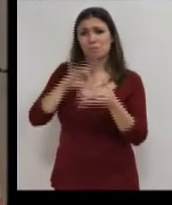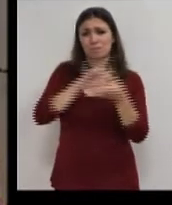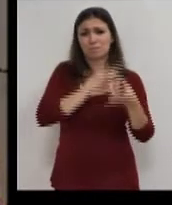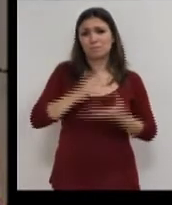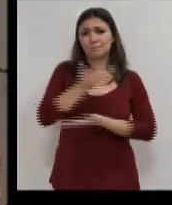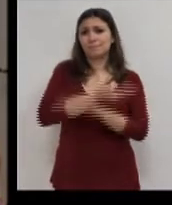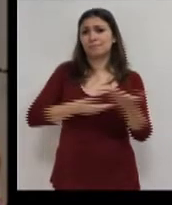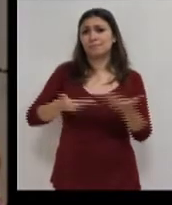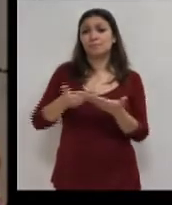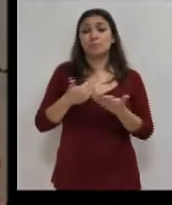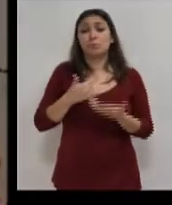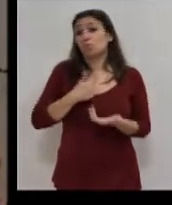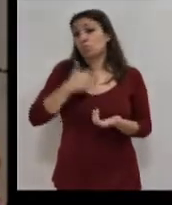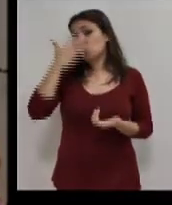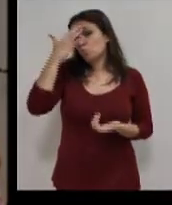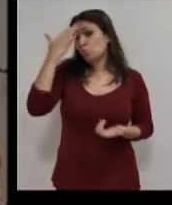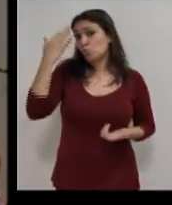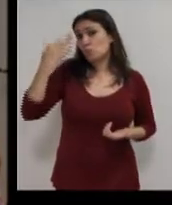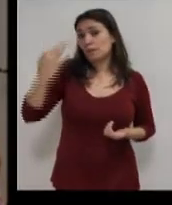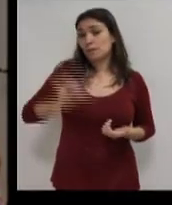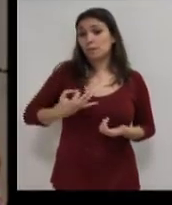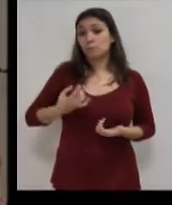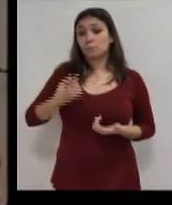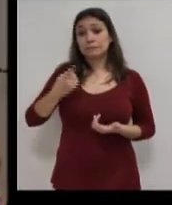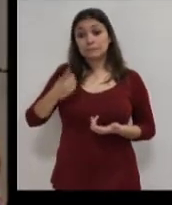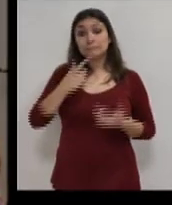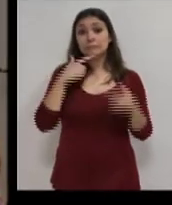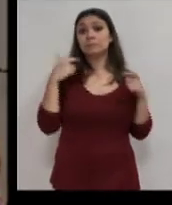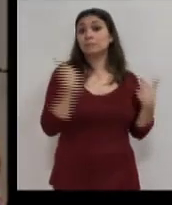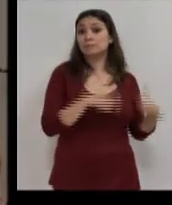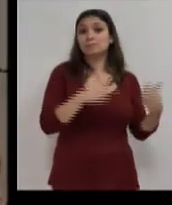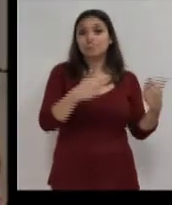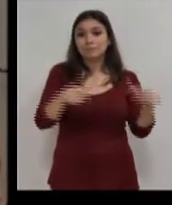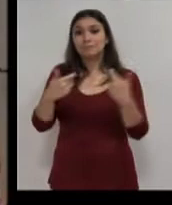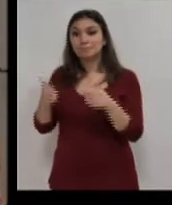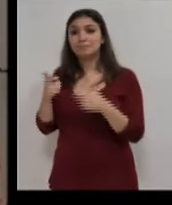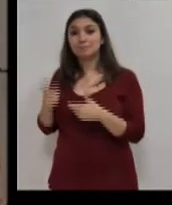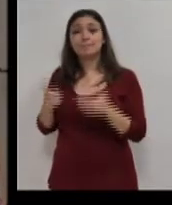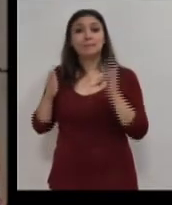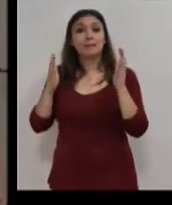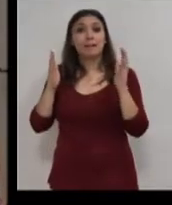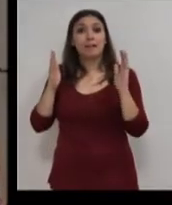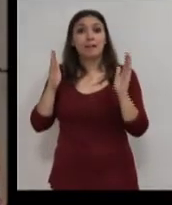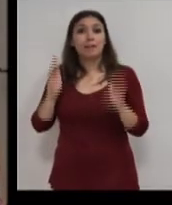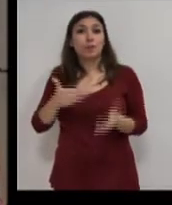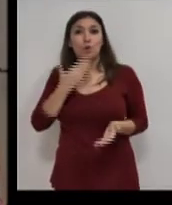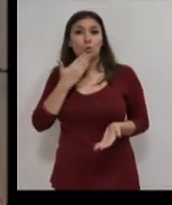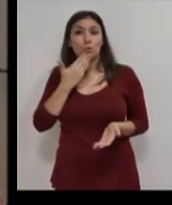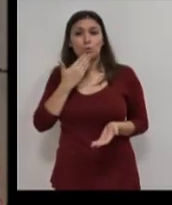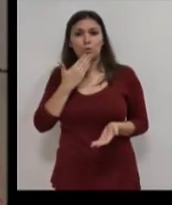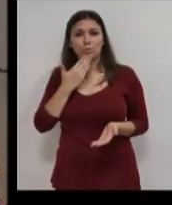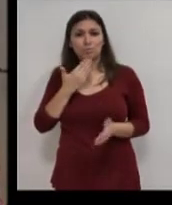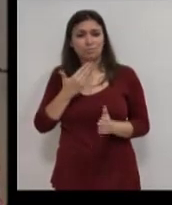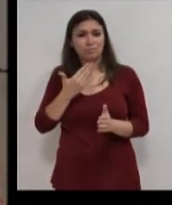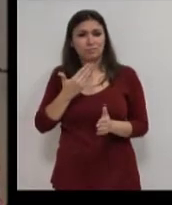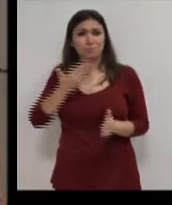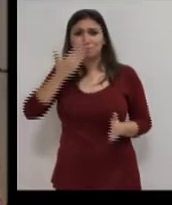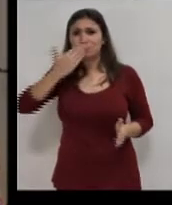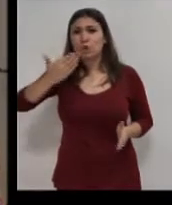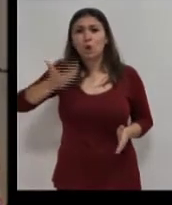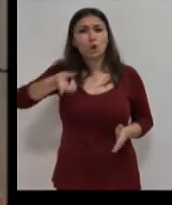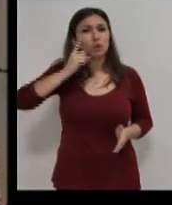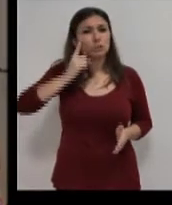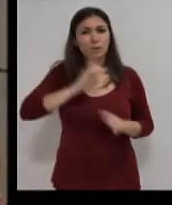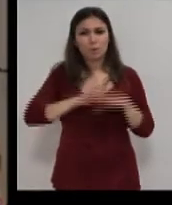del turismo o sectores implicados, pero yo creo que permiten de una manera casi